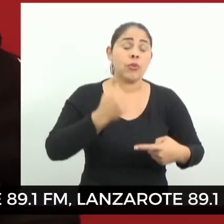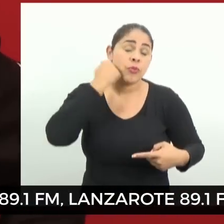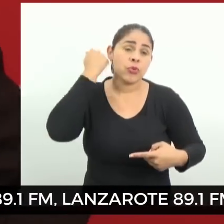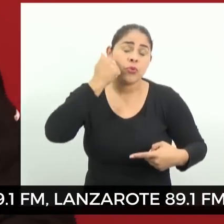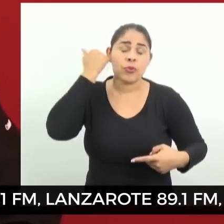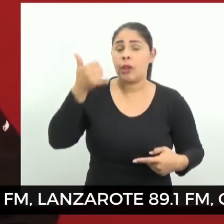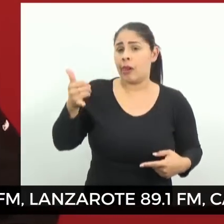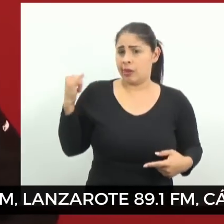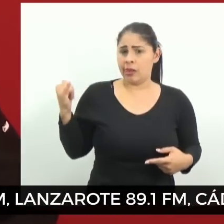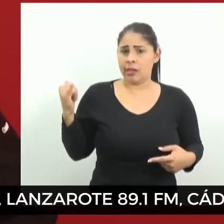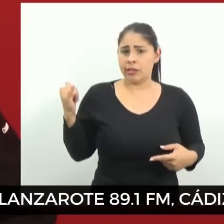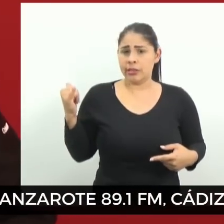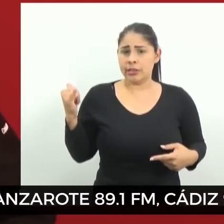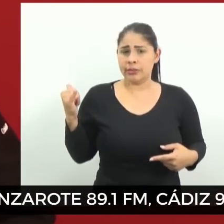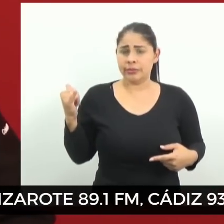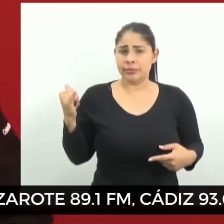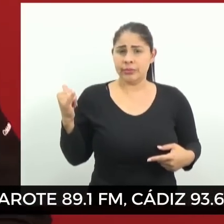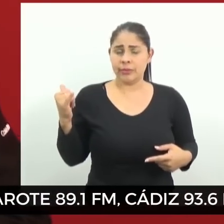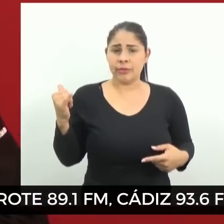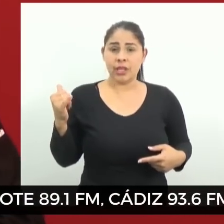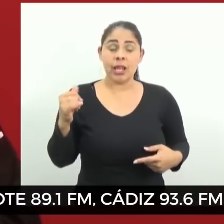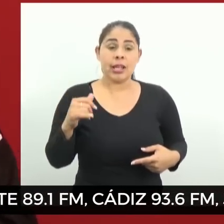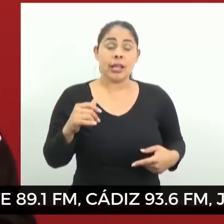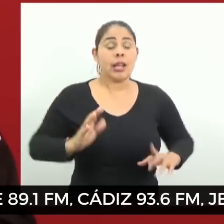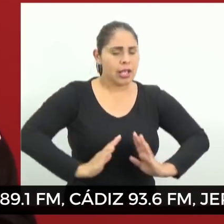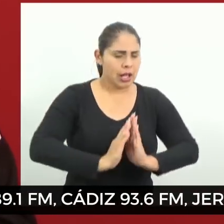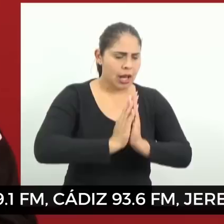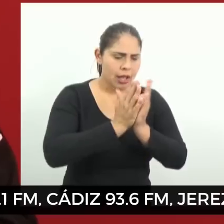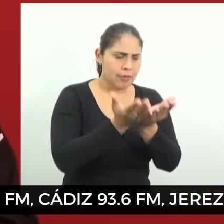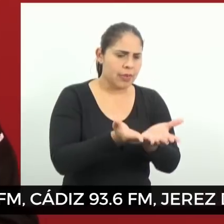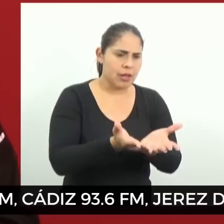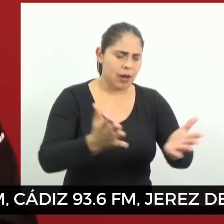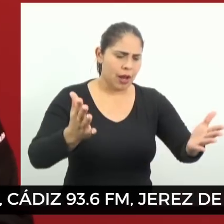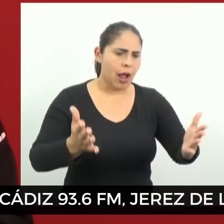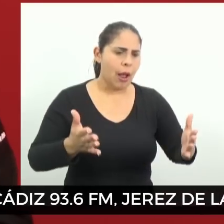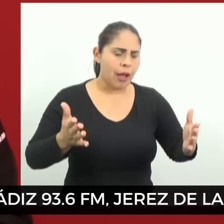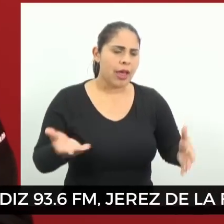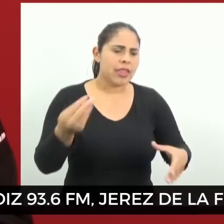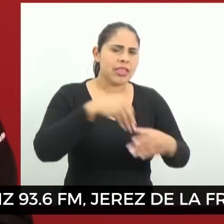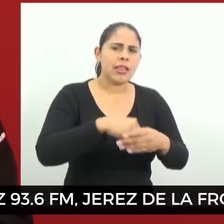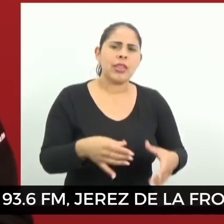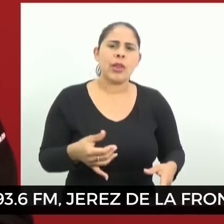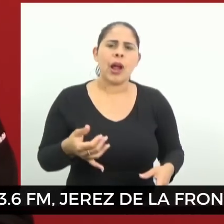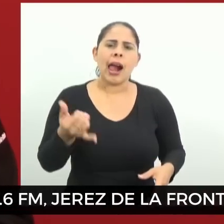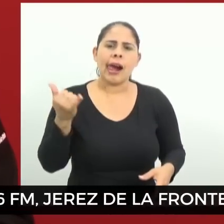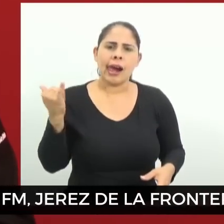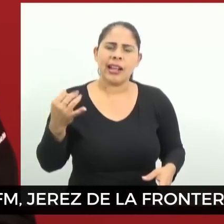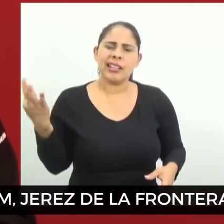Y tú verás, querido, que la Biblia está llena de poder y de presencia de Dios.